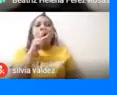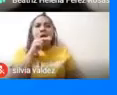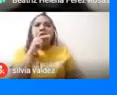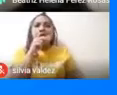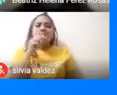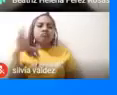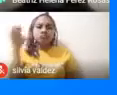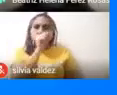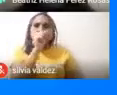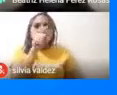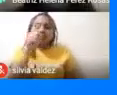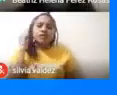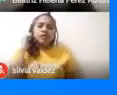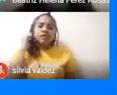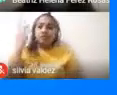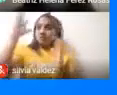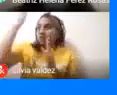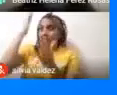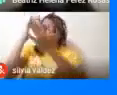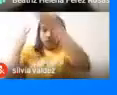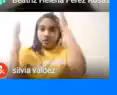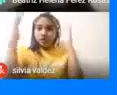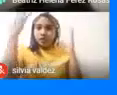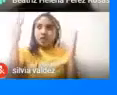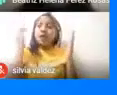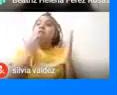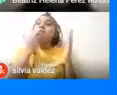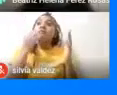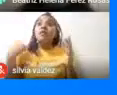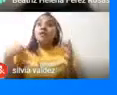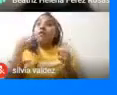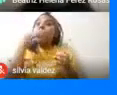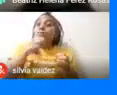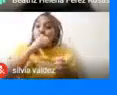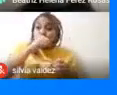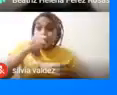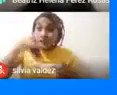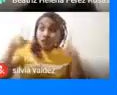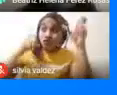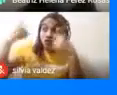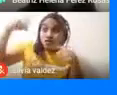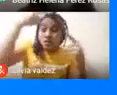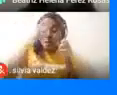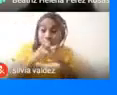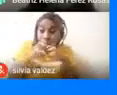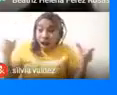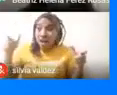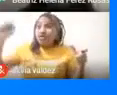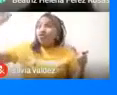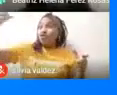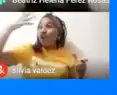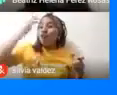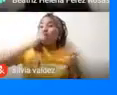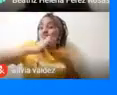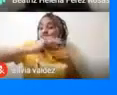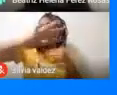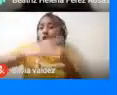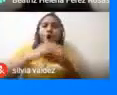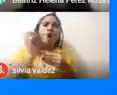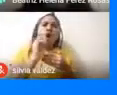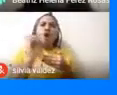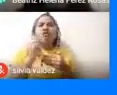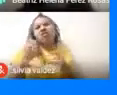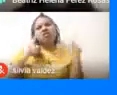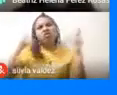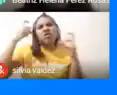en un destino de playa y selva, por ejemplo, si la vocación real es ese turismo masivo de sol y playa, o realmente es un turismo